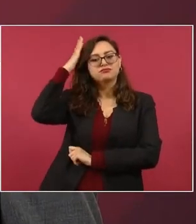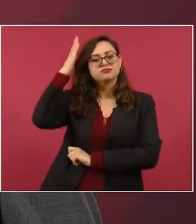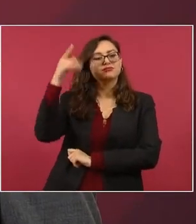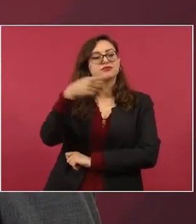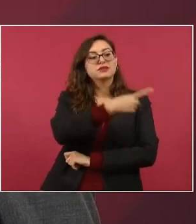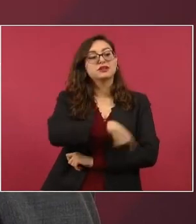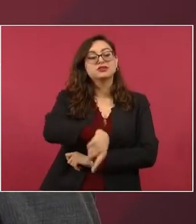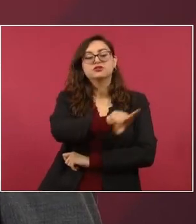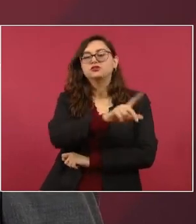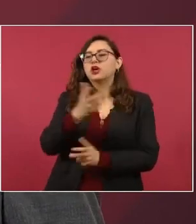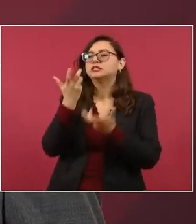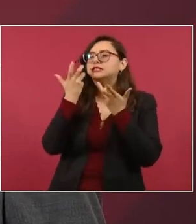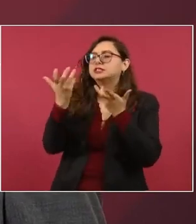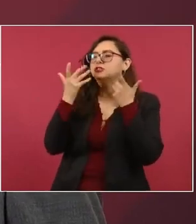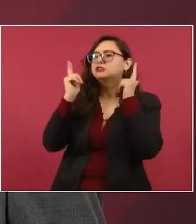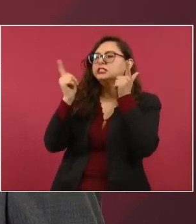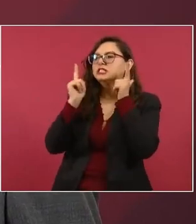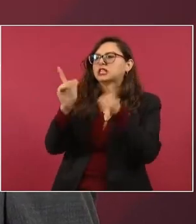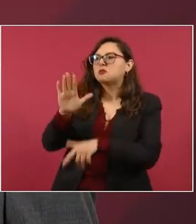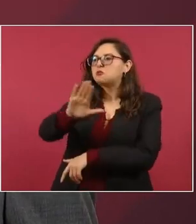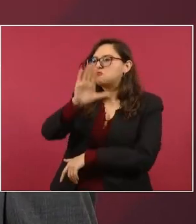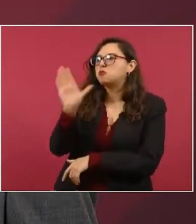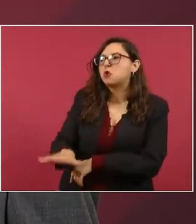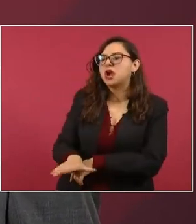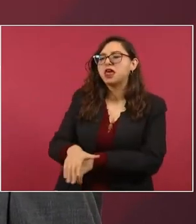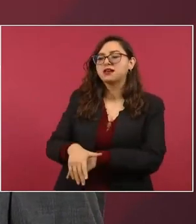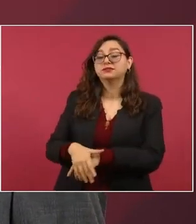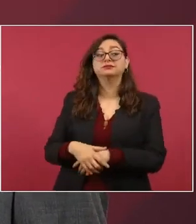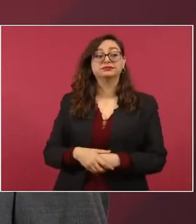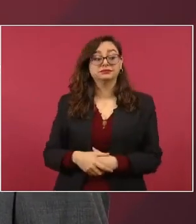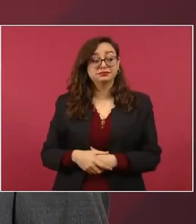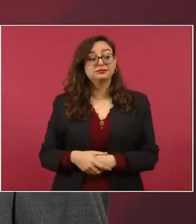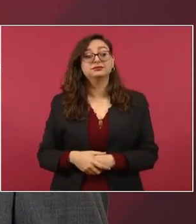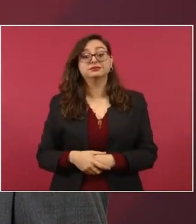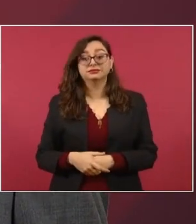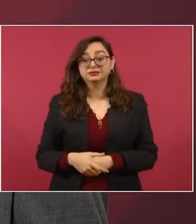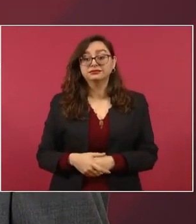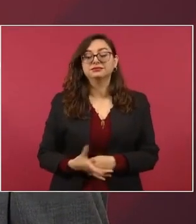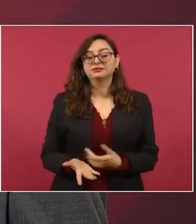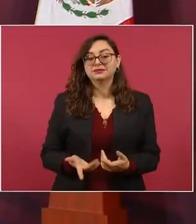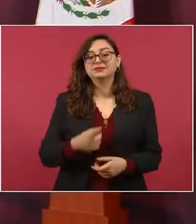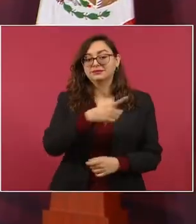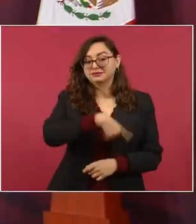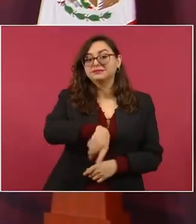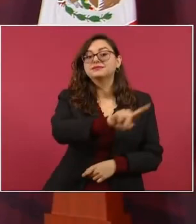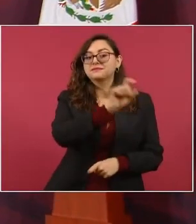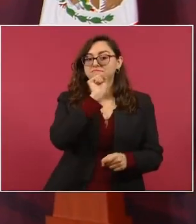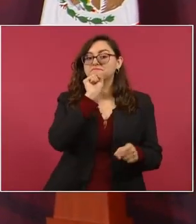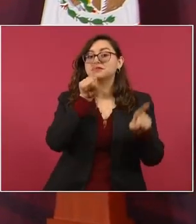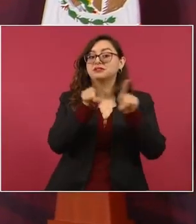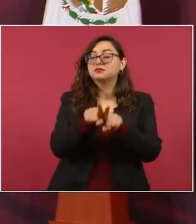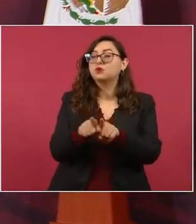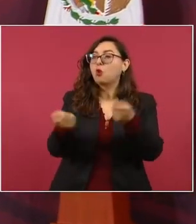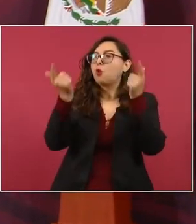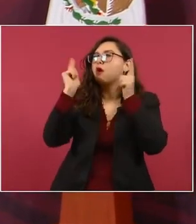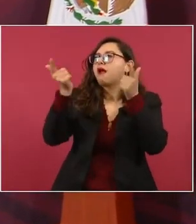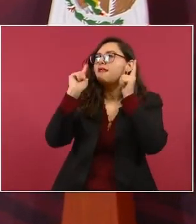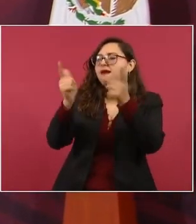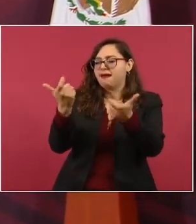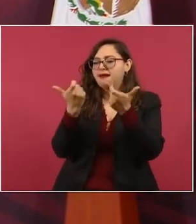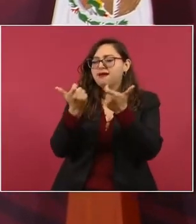Así quisieran también que nos fuese mal en la economía, pero no,